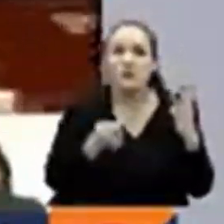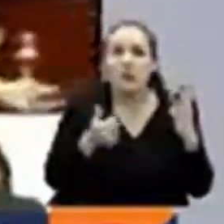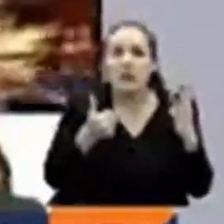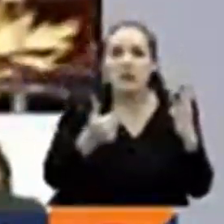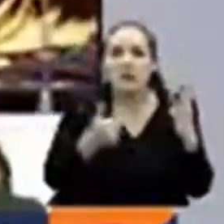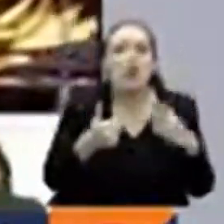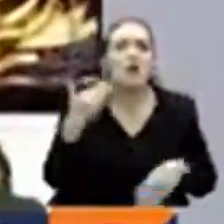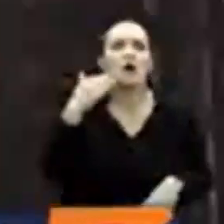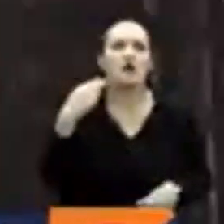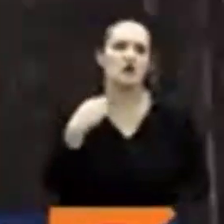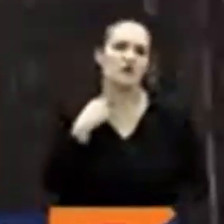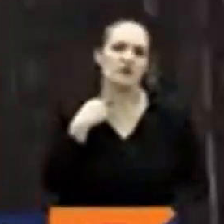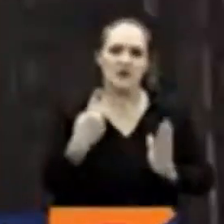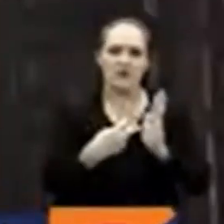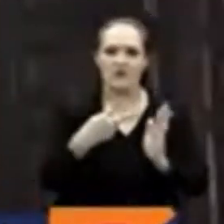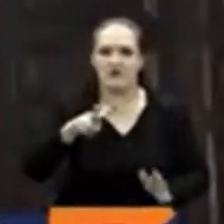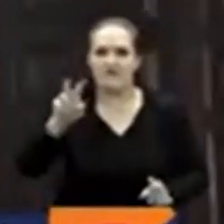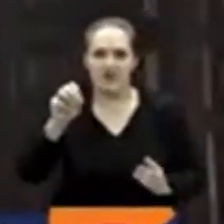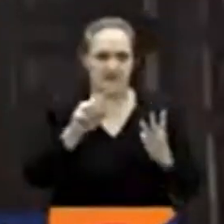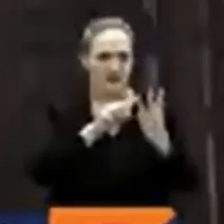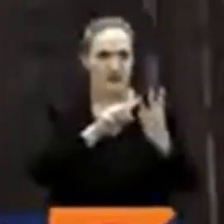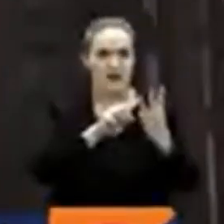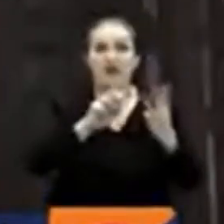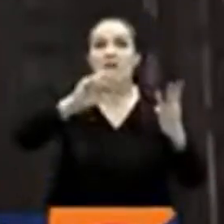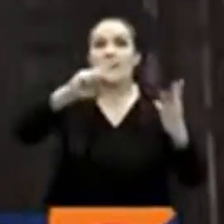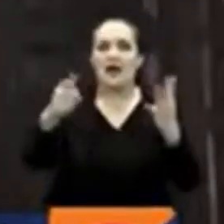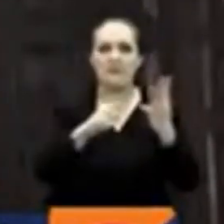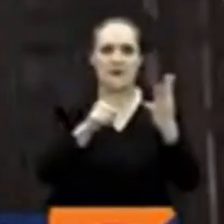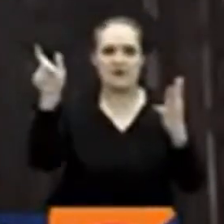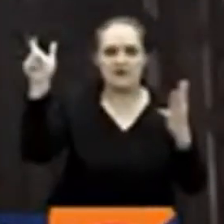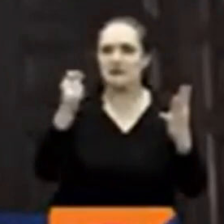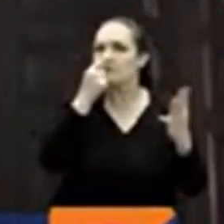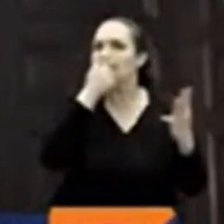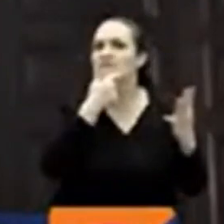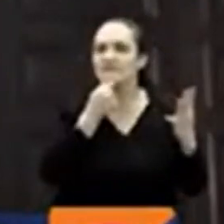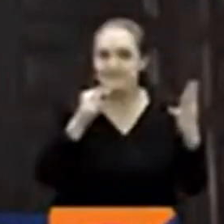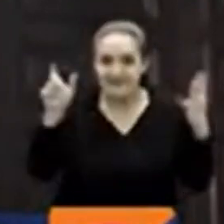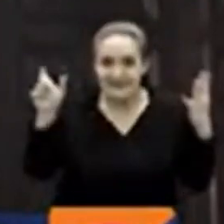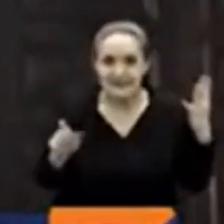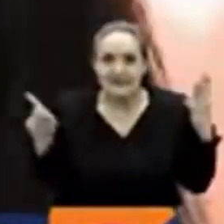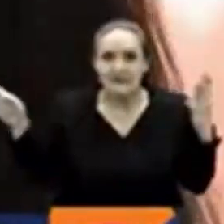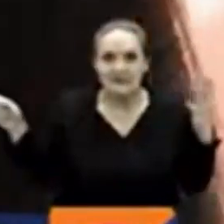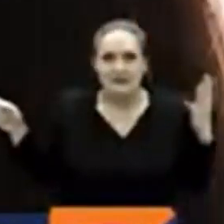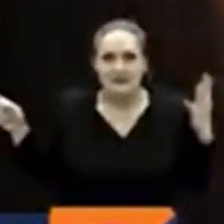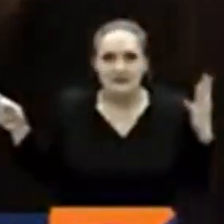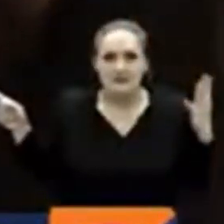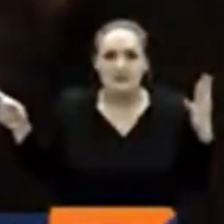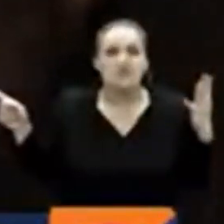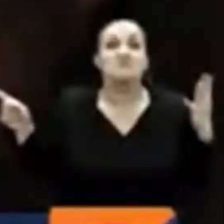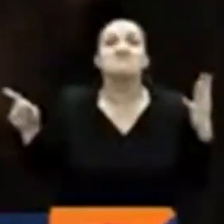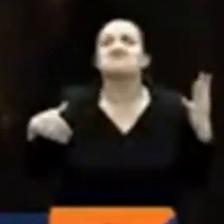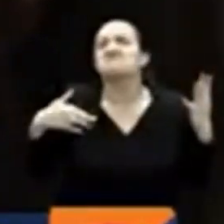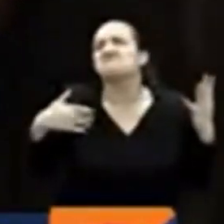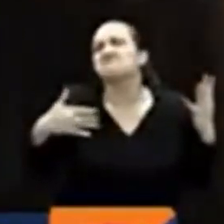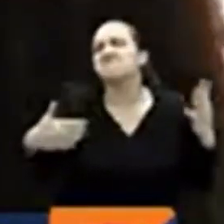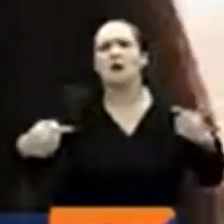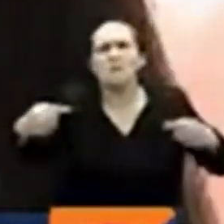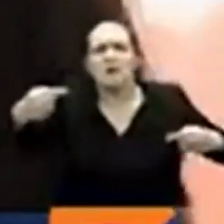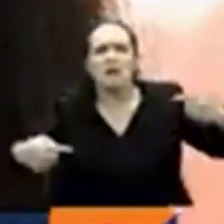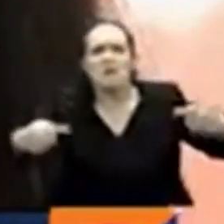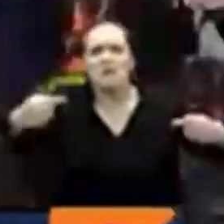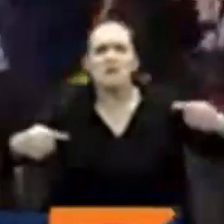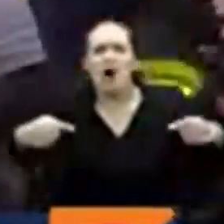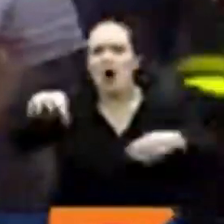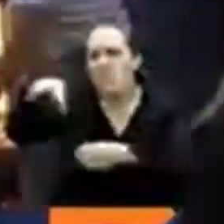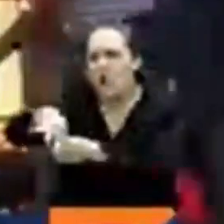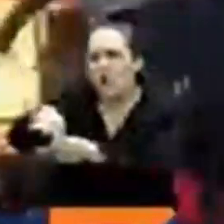noviembre de 2020. Y en su lugar asumió la presidencia Francisco Sagasti, también por sucesión constitucional. Tras las reñidas elecciones entre Pedro Castillo y